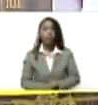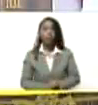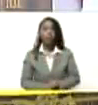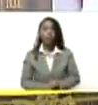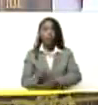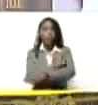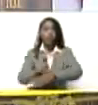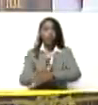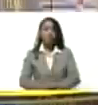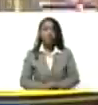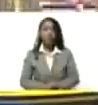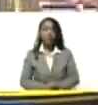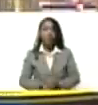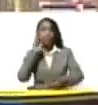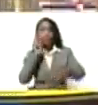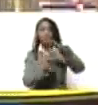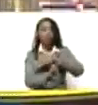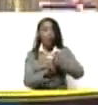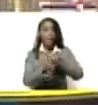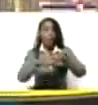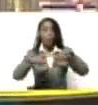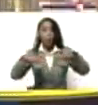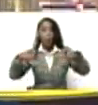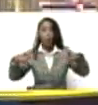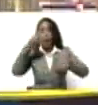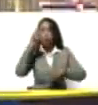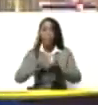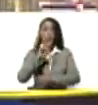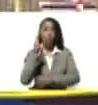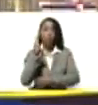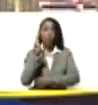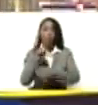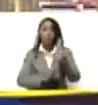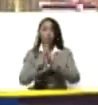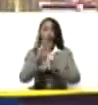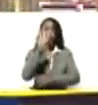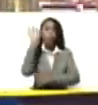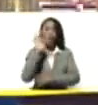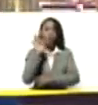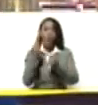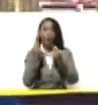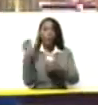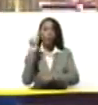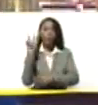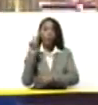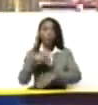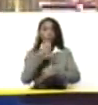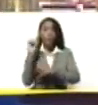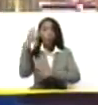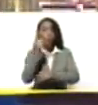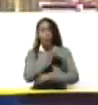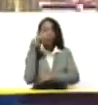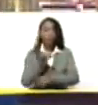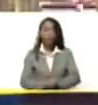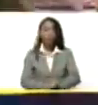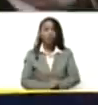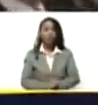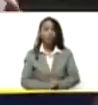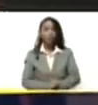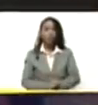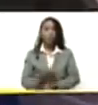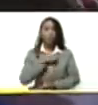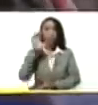no los veía para acá para allá grupos de 6 10 15 muchachos ahora esos grupos están en las